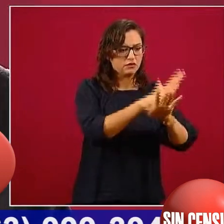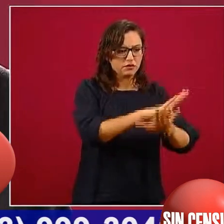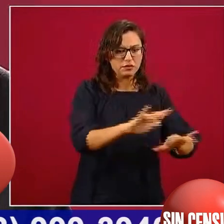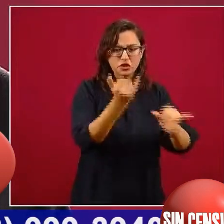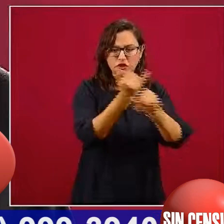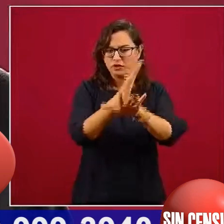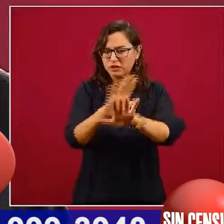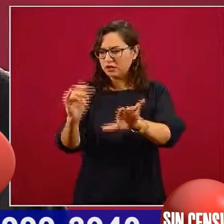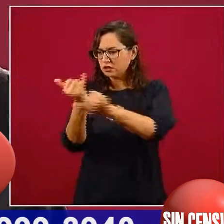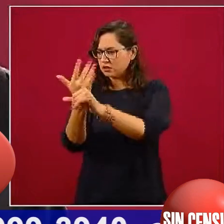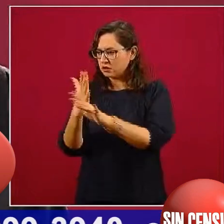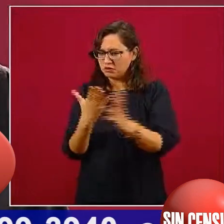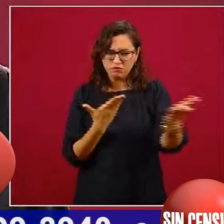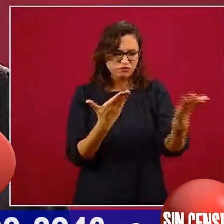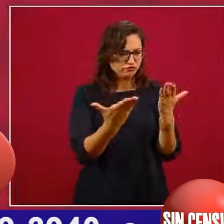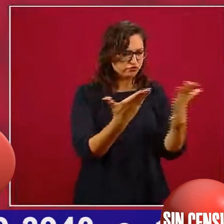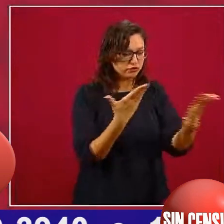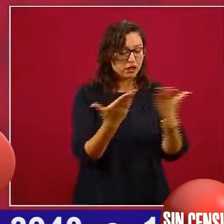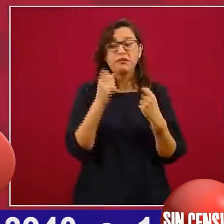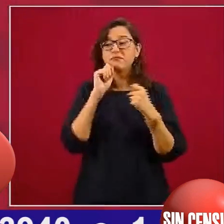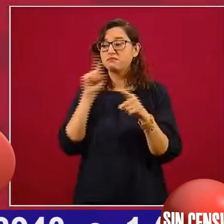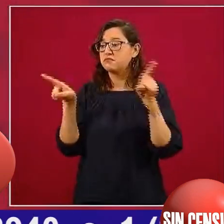la pérdida de empleos.